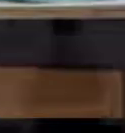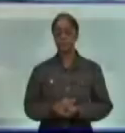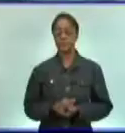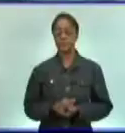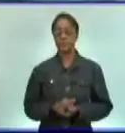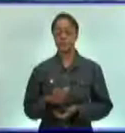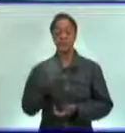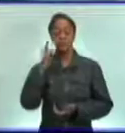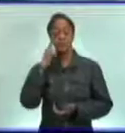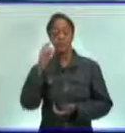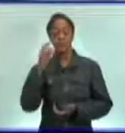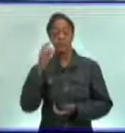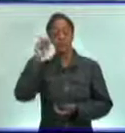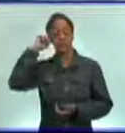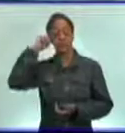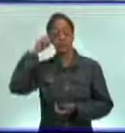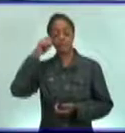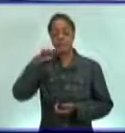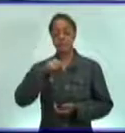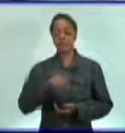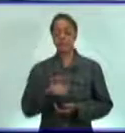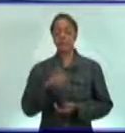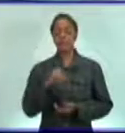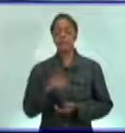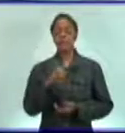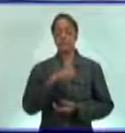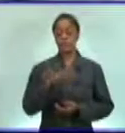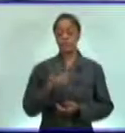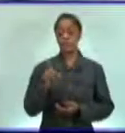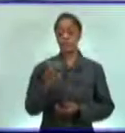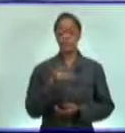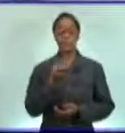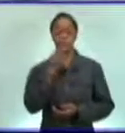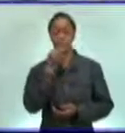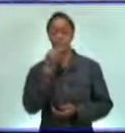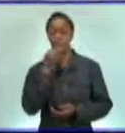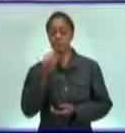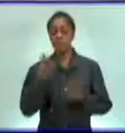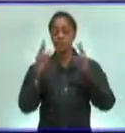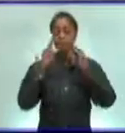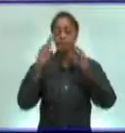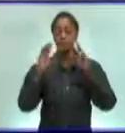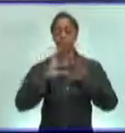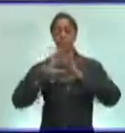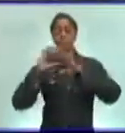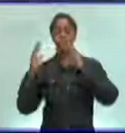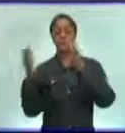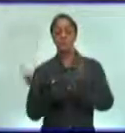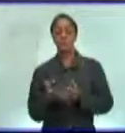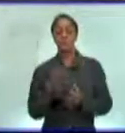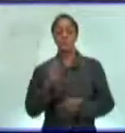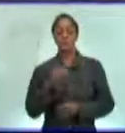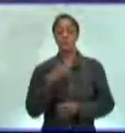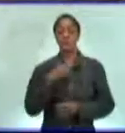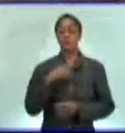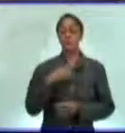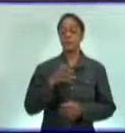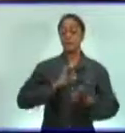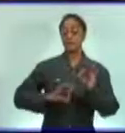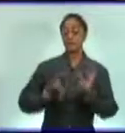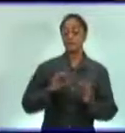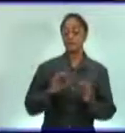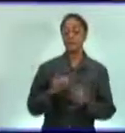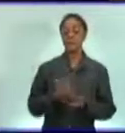Como pudiste aprender hoy, sin las células no es posible la vida en el planeta y que tienen que cuidar